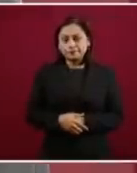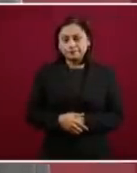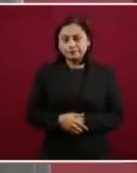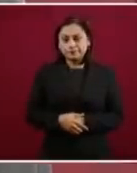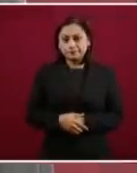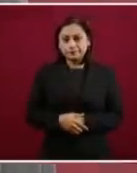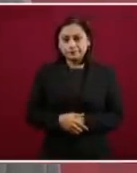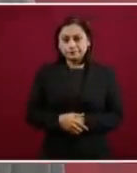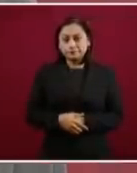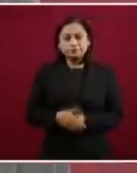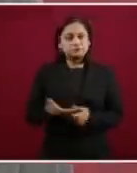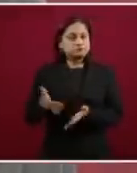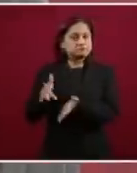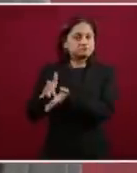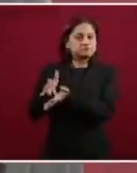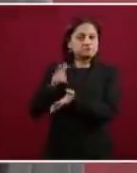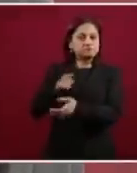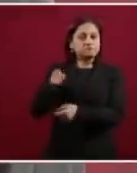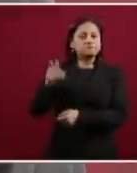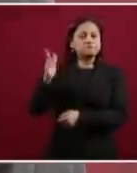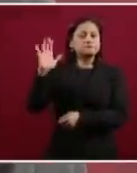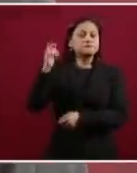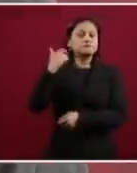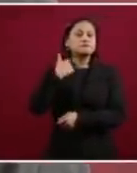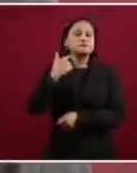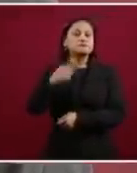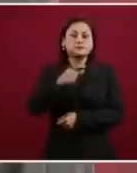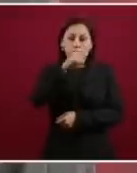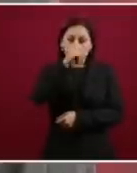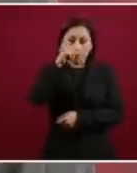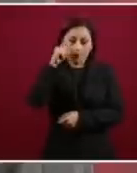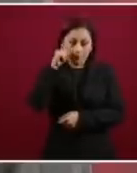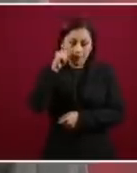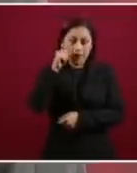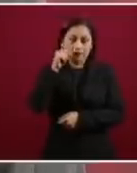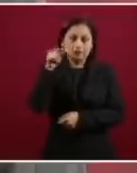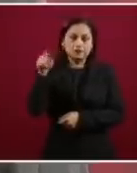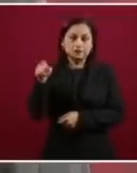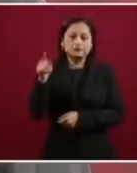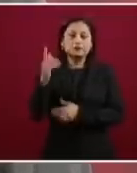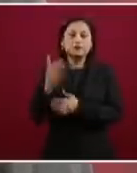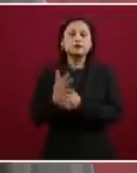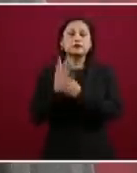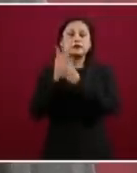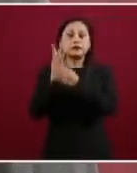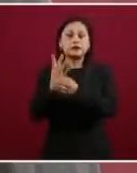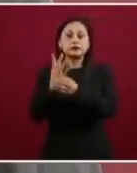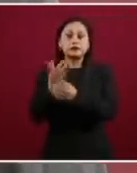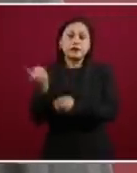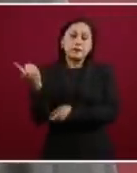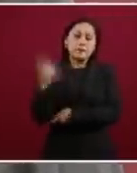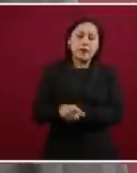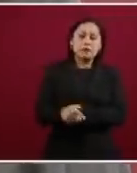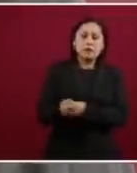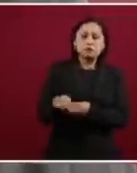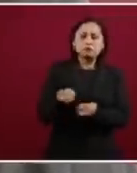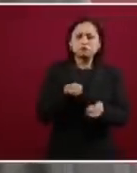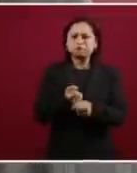repetía Juárez: nada por la fuerza, todo por la razón y el derecho.